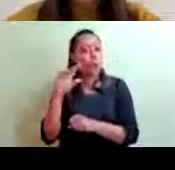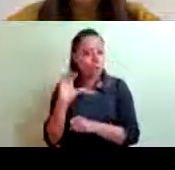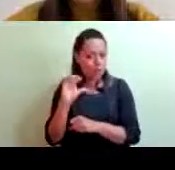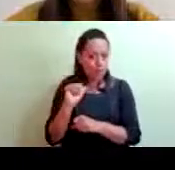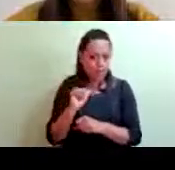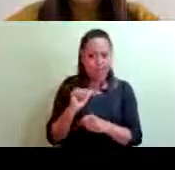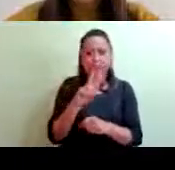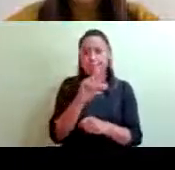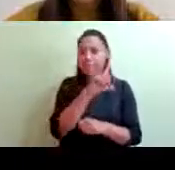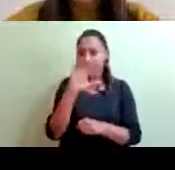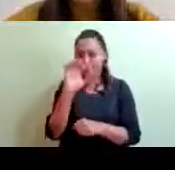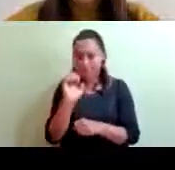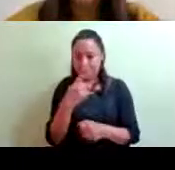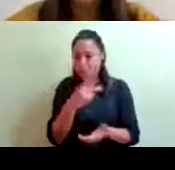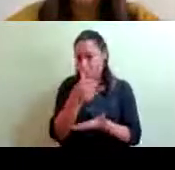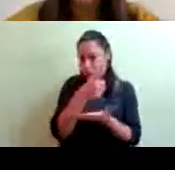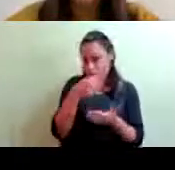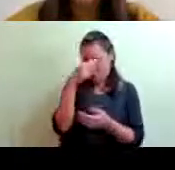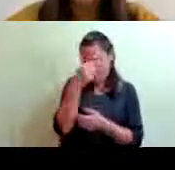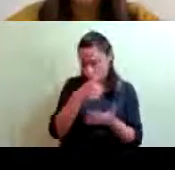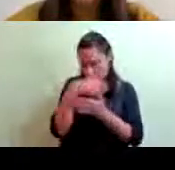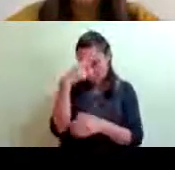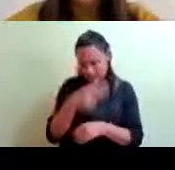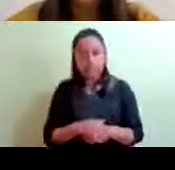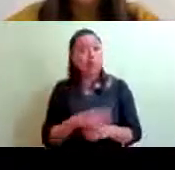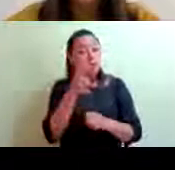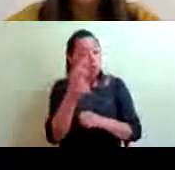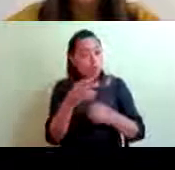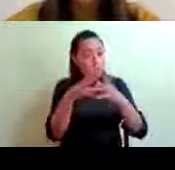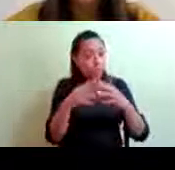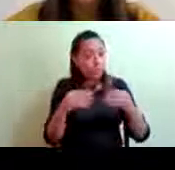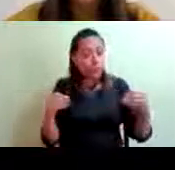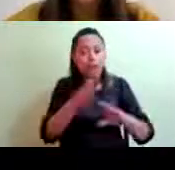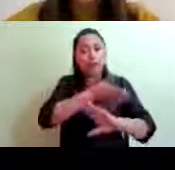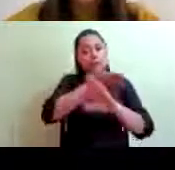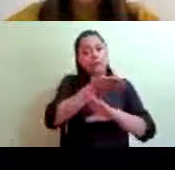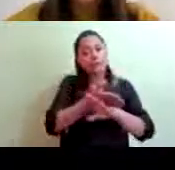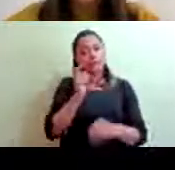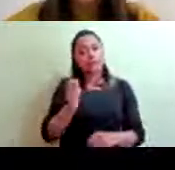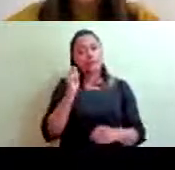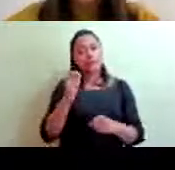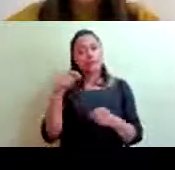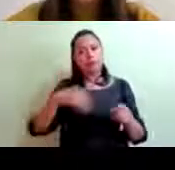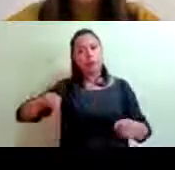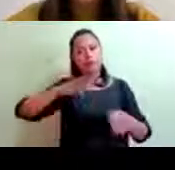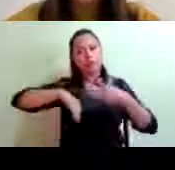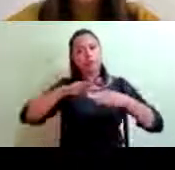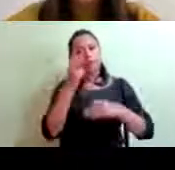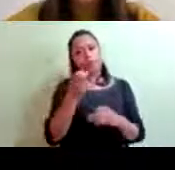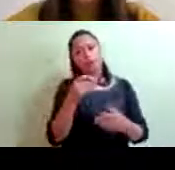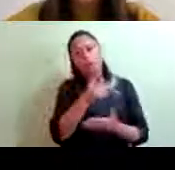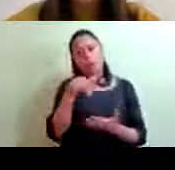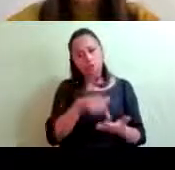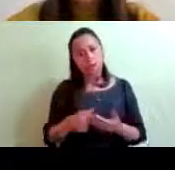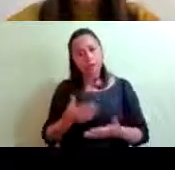la pérdida de cada hectárea nos impacta directamente en la pérdida de capacidad de la recarga de los acuíferos, ¿no? Estos antiguos y